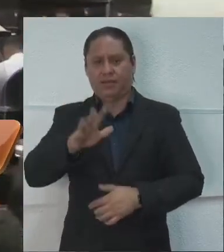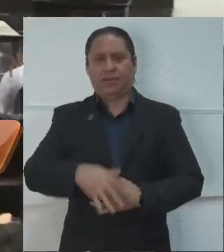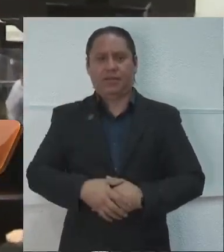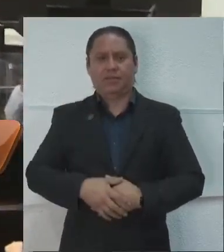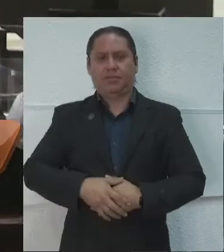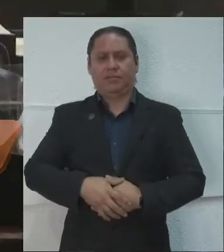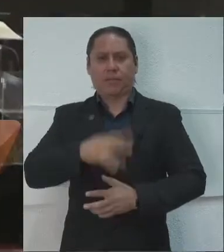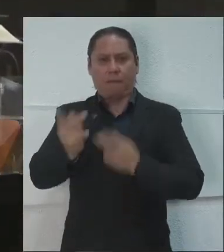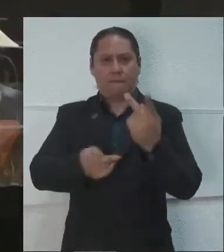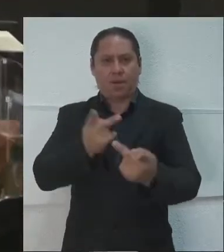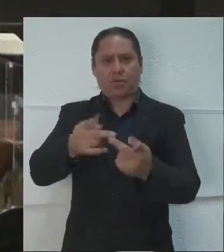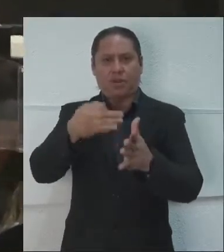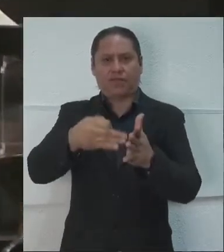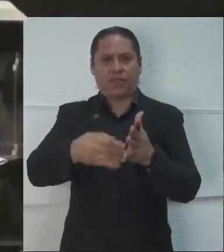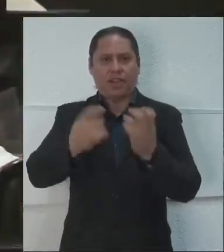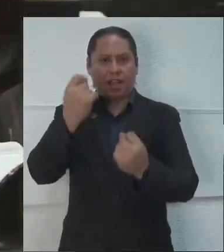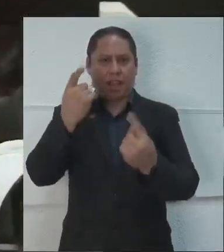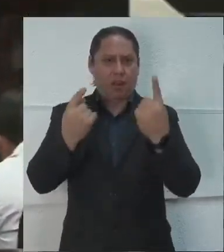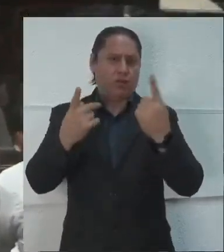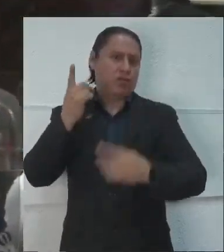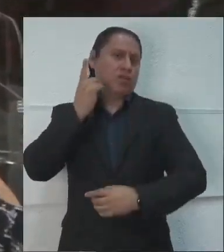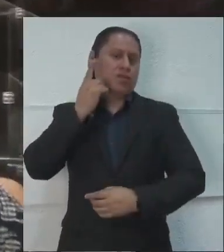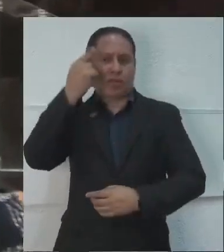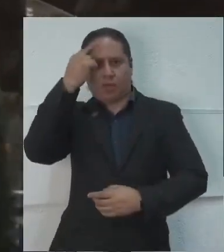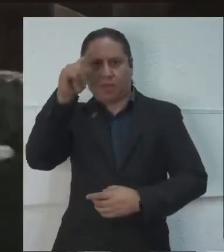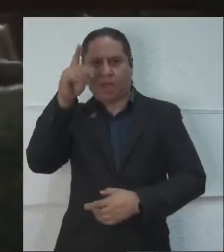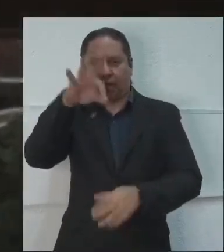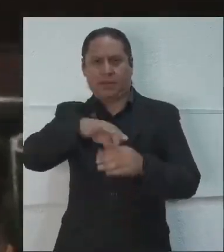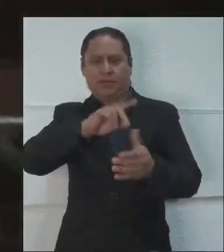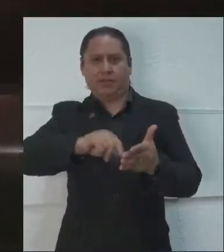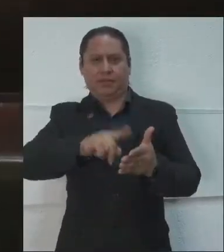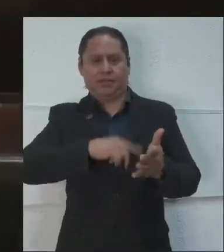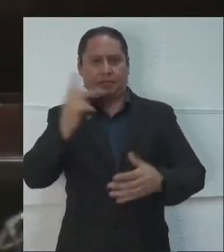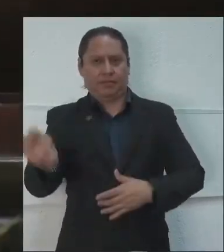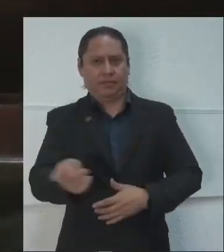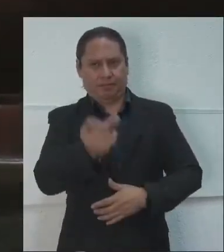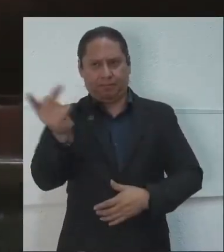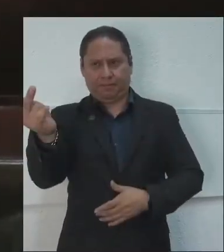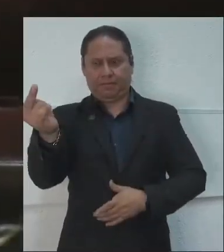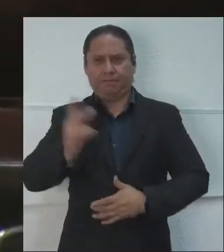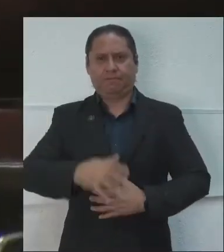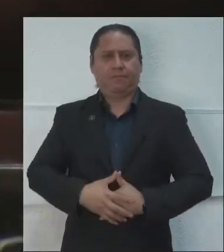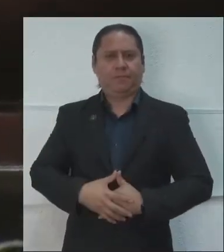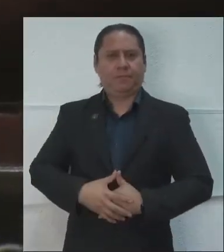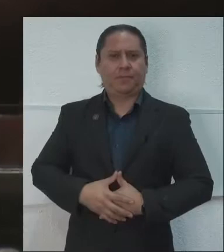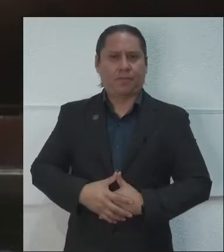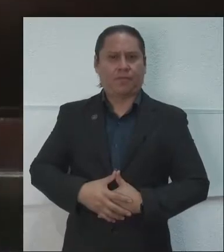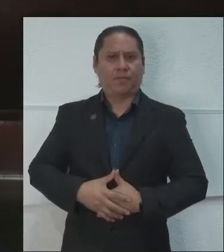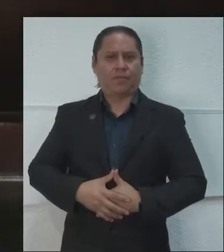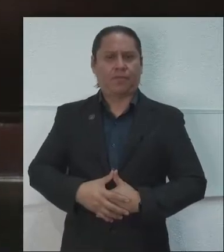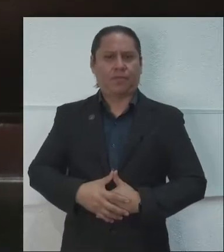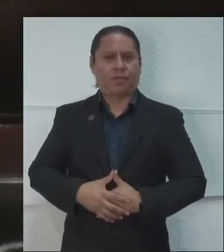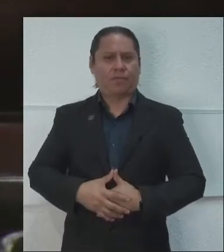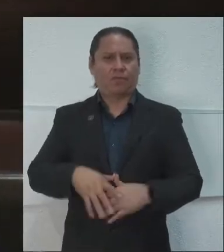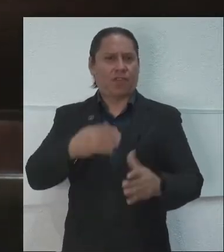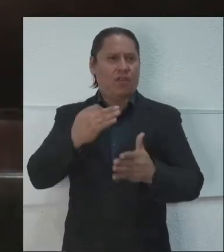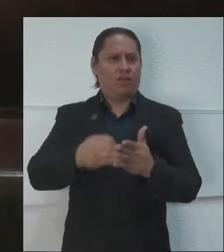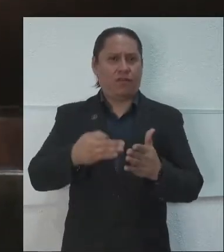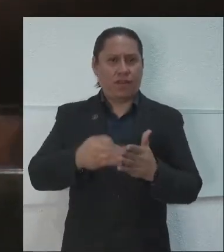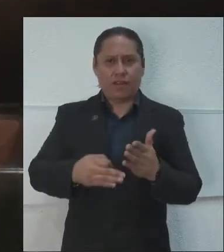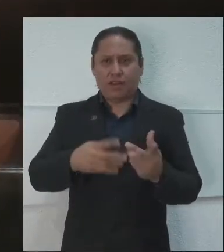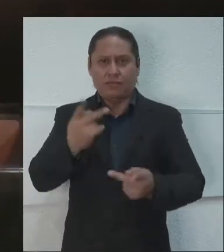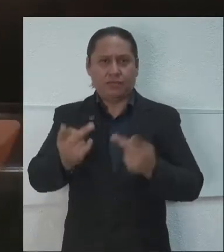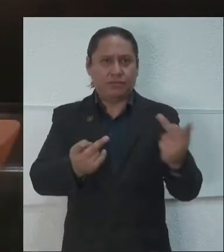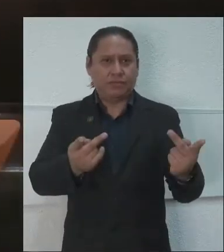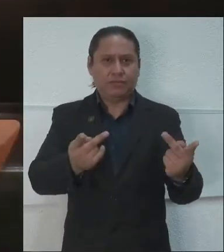se sirva a verificar si falta algún diputado por emitir su voto. Con su permiso, diputada presidenta, se pregunta a la Honorable Asamblea si